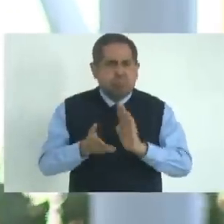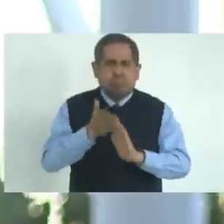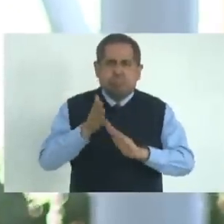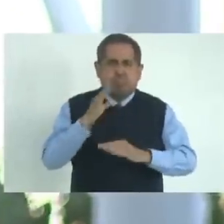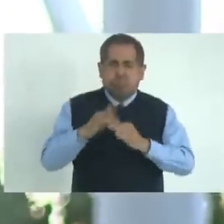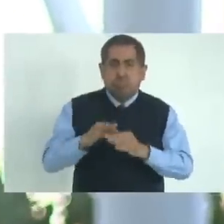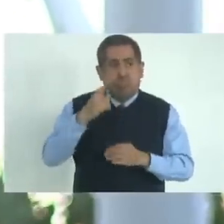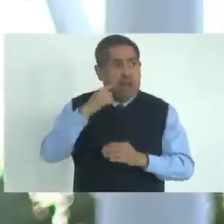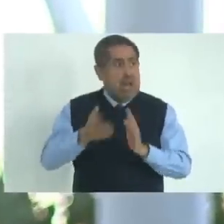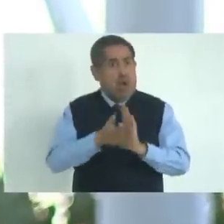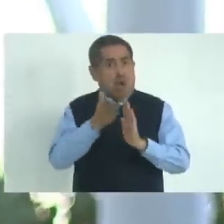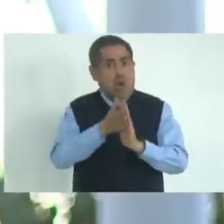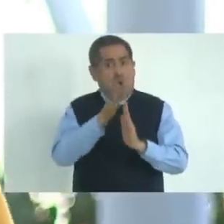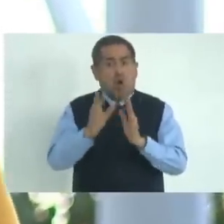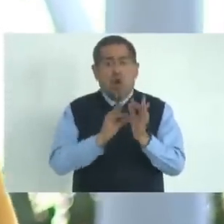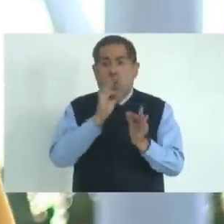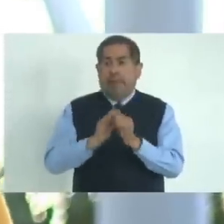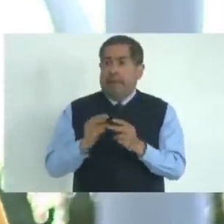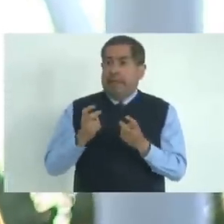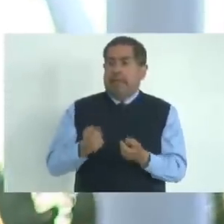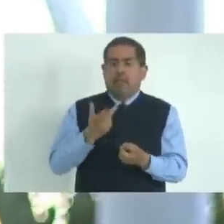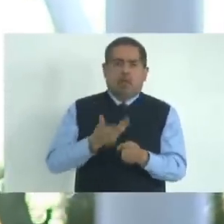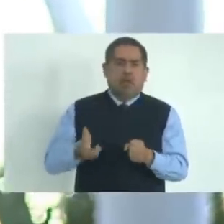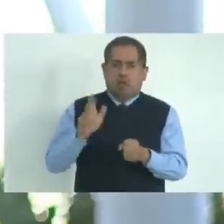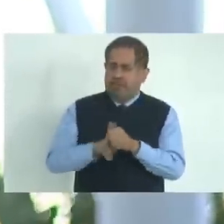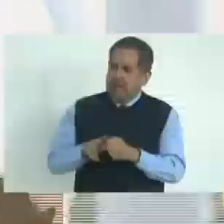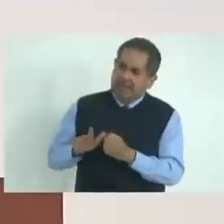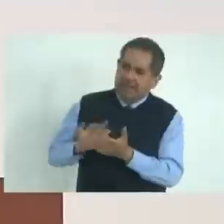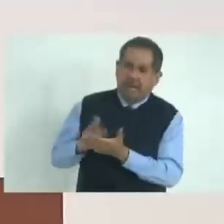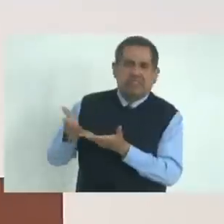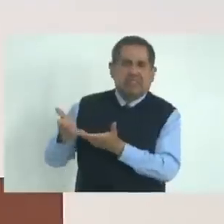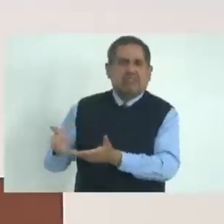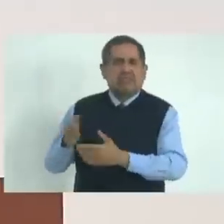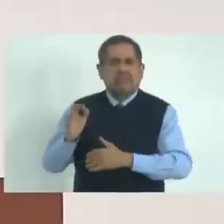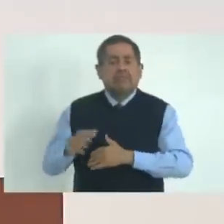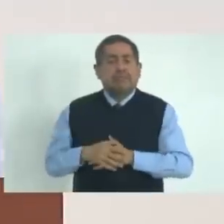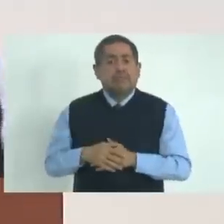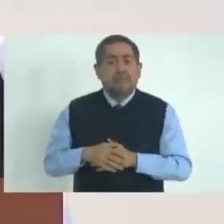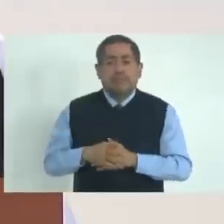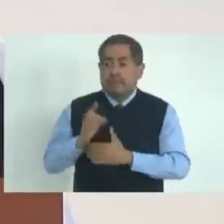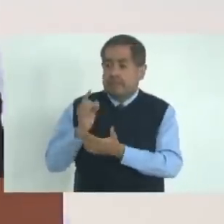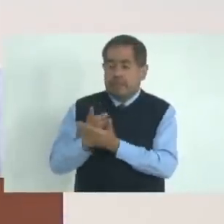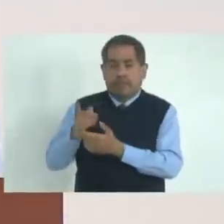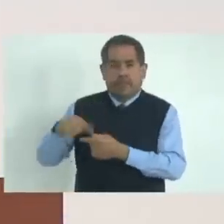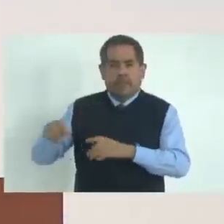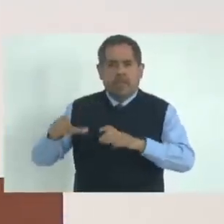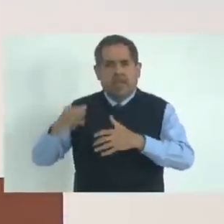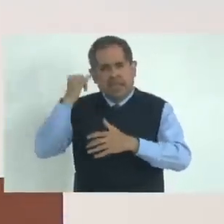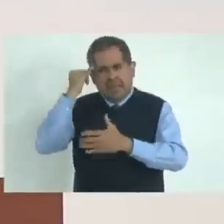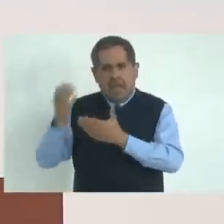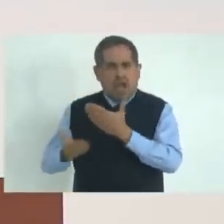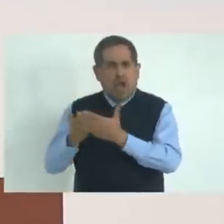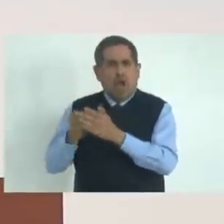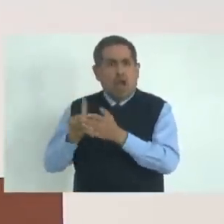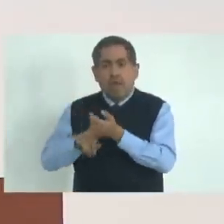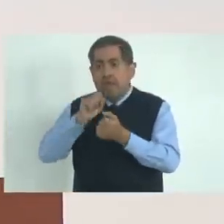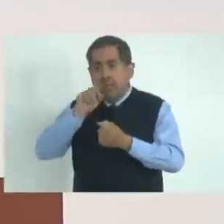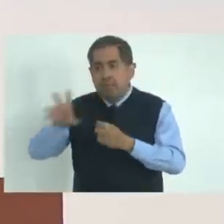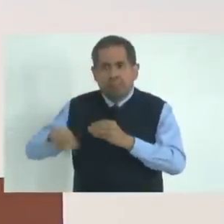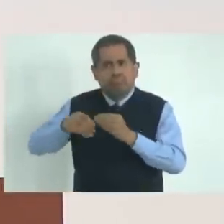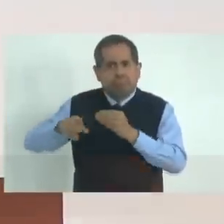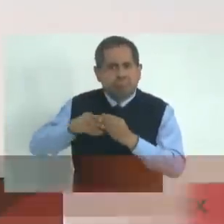construir este hospital. Pero no solo fue la iniciativa, aportó